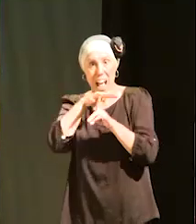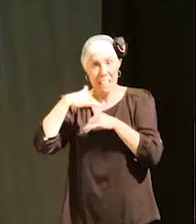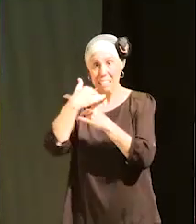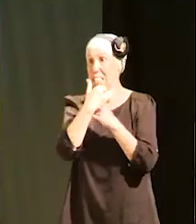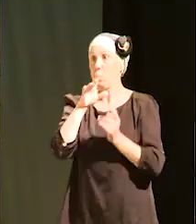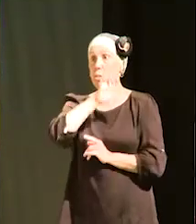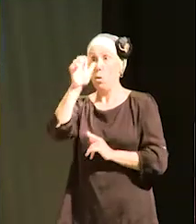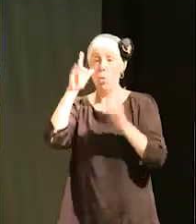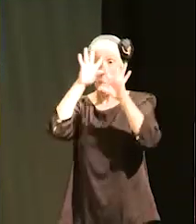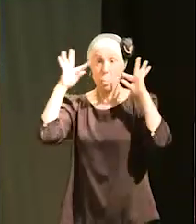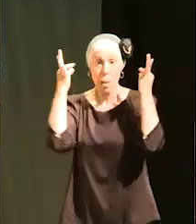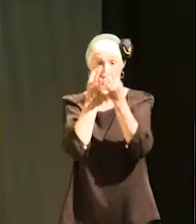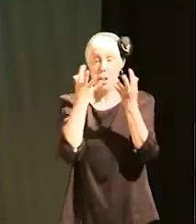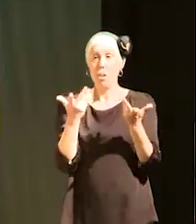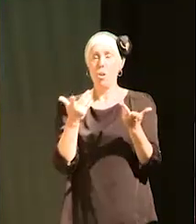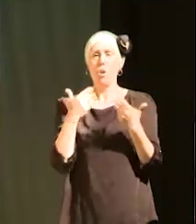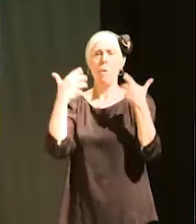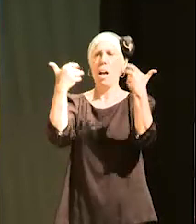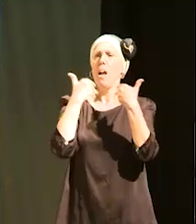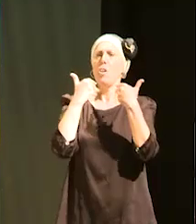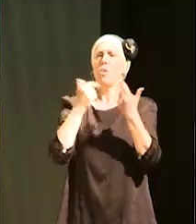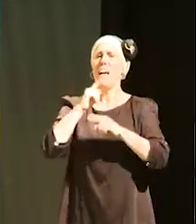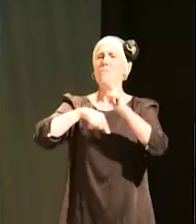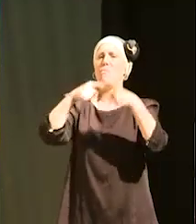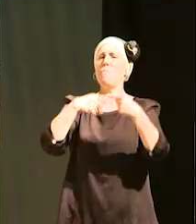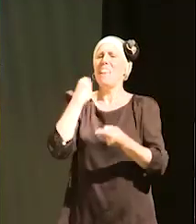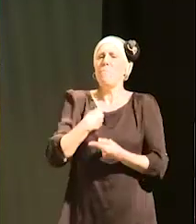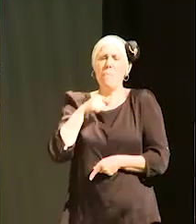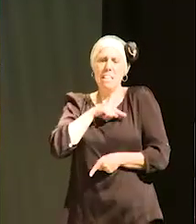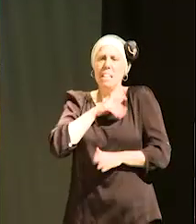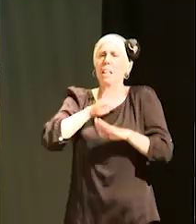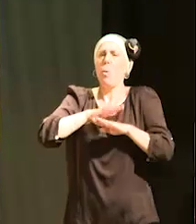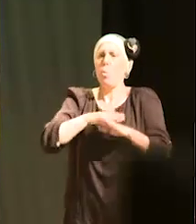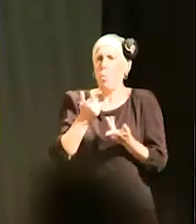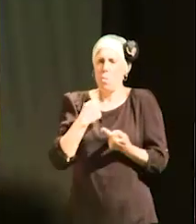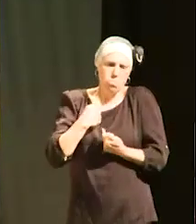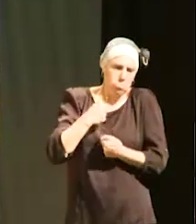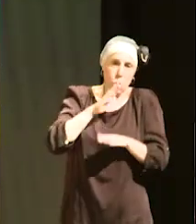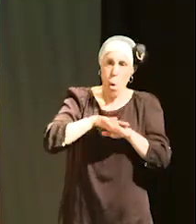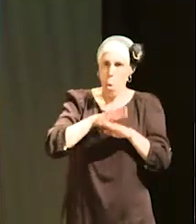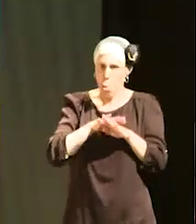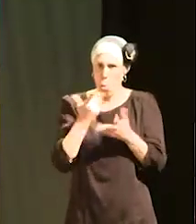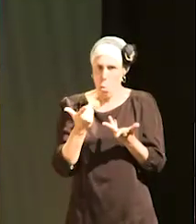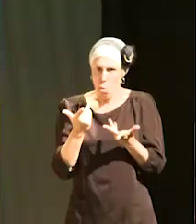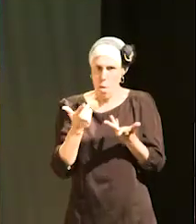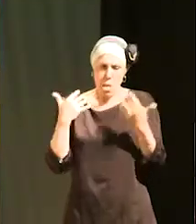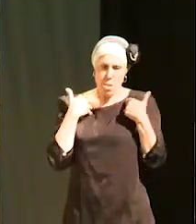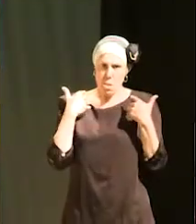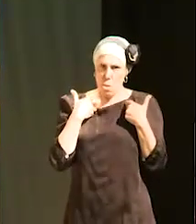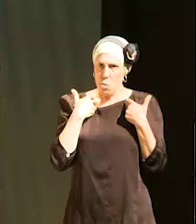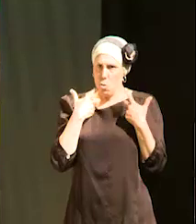aquí de nuestra ciudad de córdoba pero con familias que también tienen esos sentimientos y que tienen que pasar por esos procesos de empoderamiento